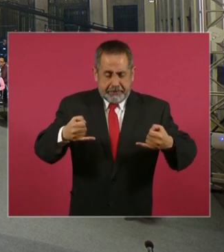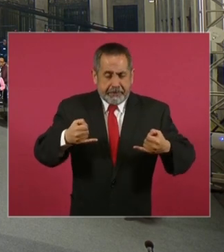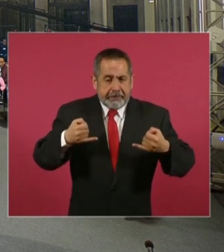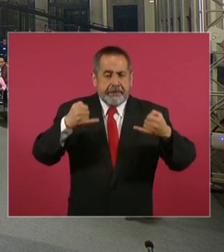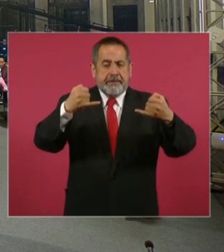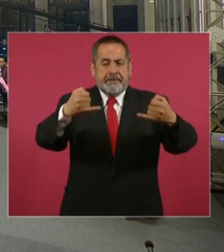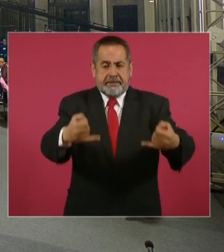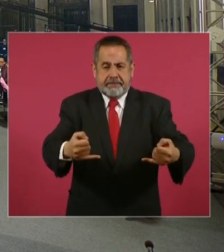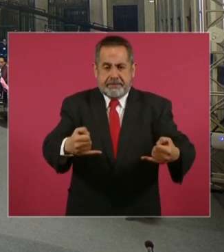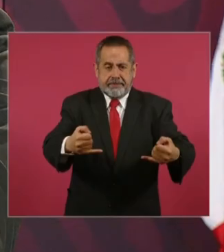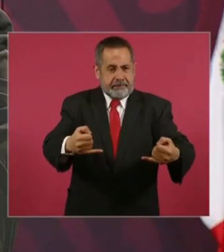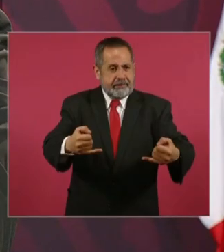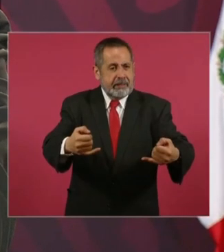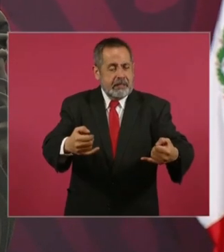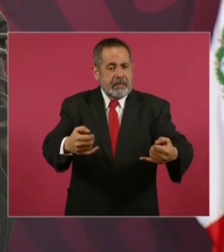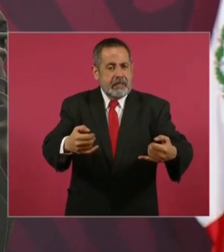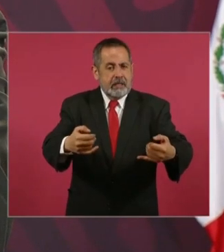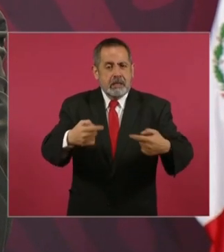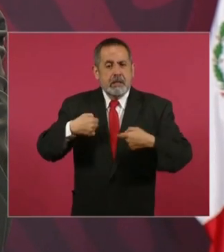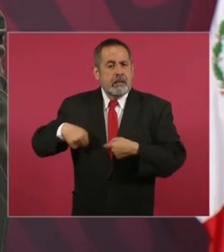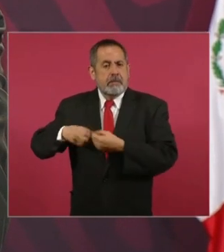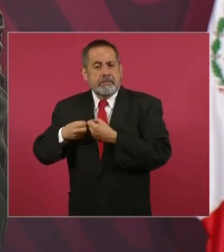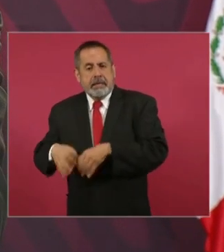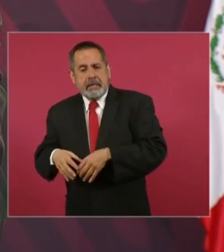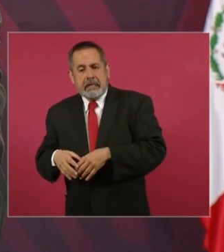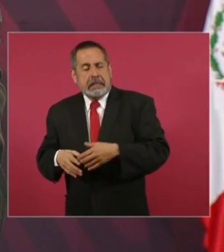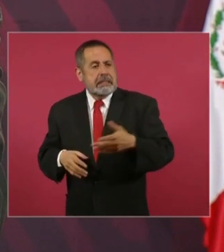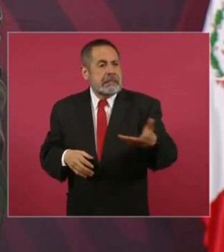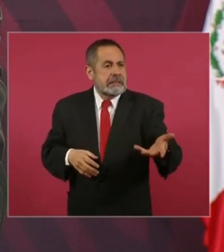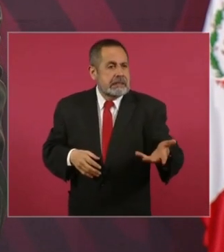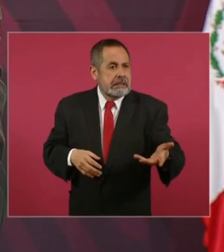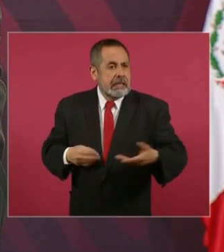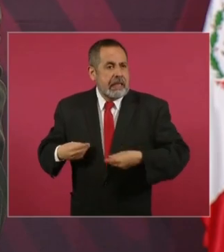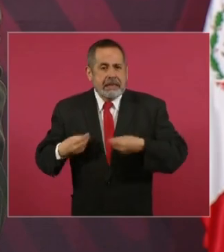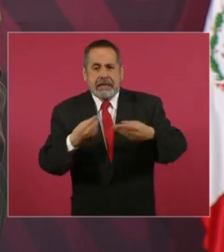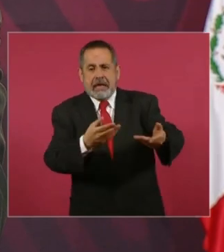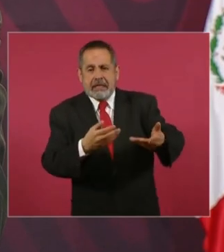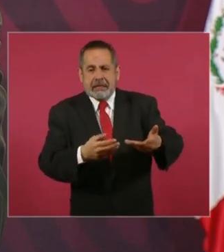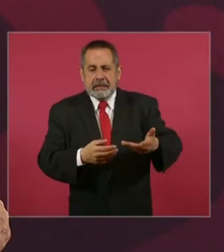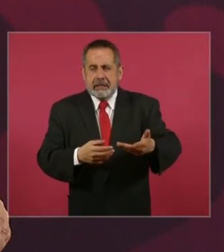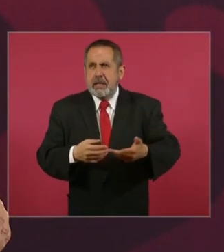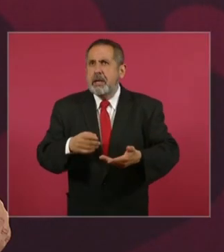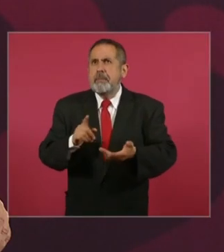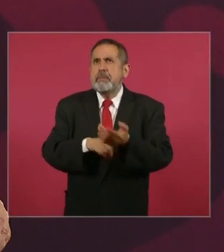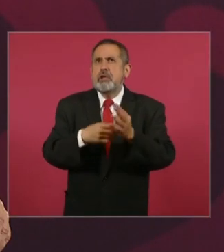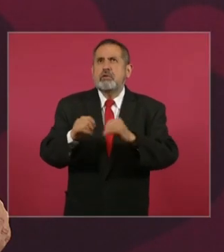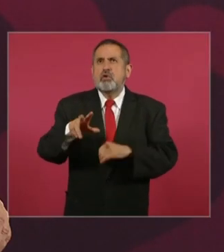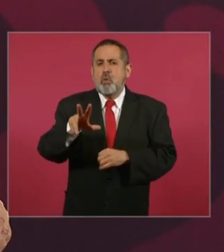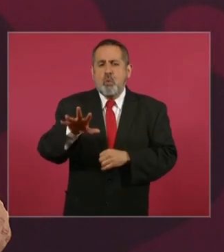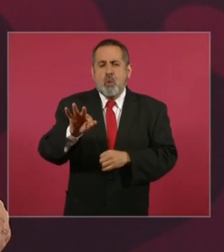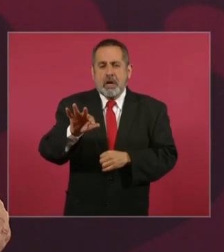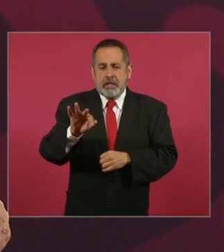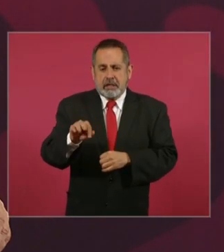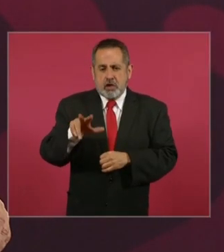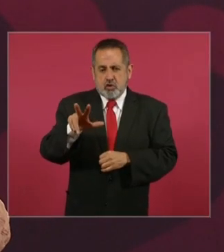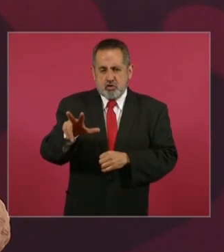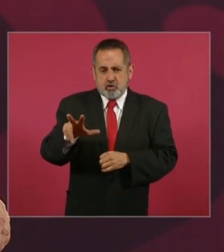para entregar nuestro territorio en el 48,